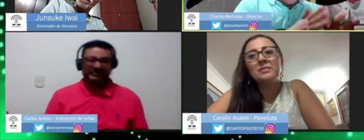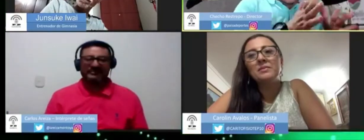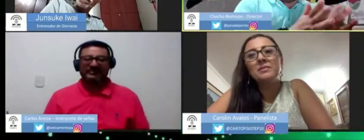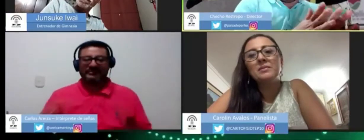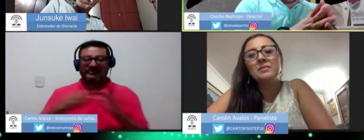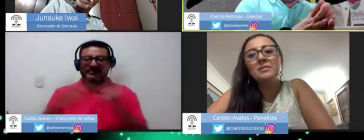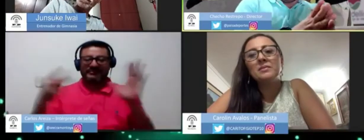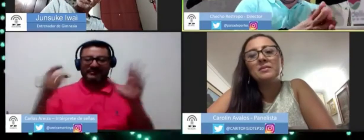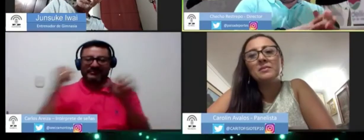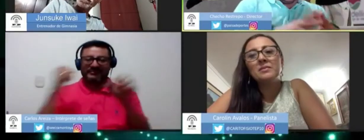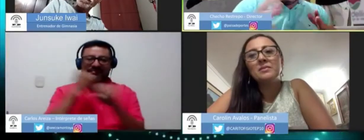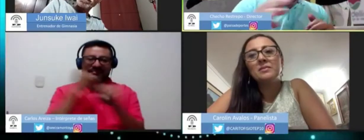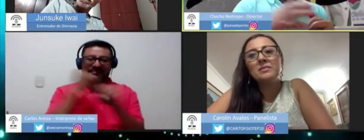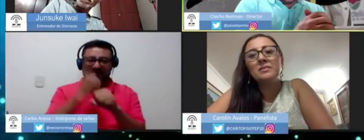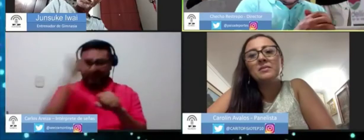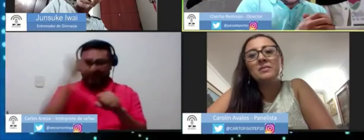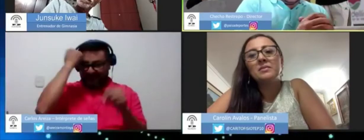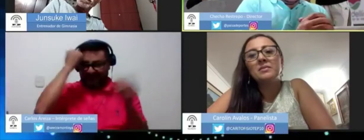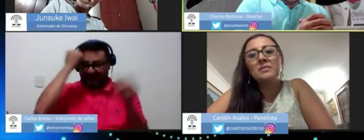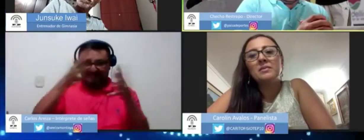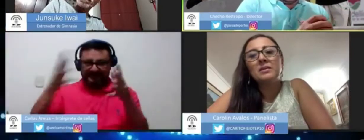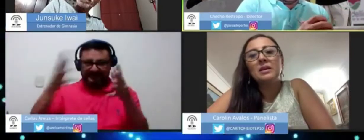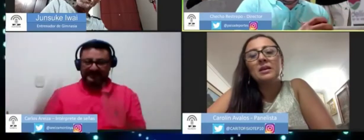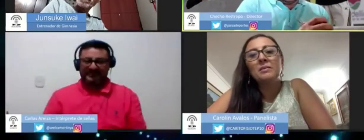línea, sus enseñanzas, como ese legado?